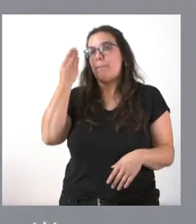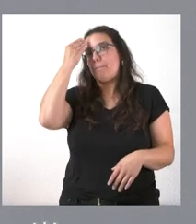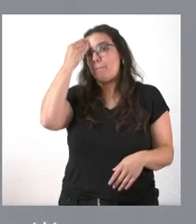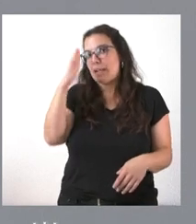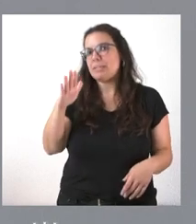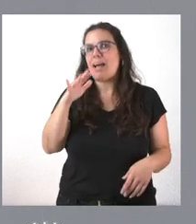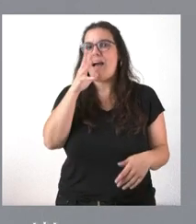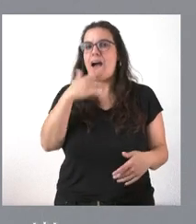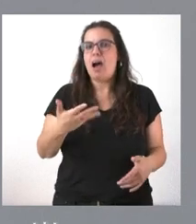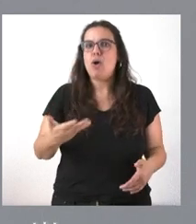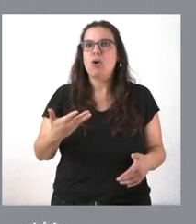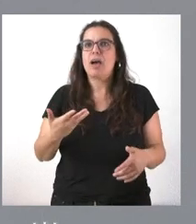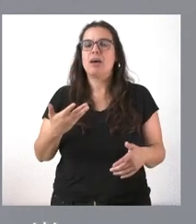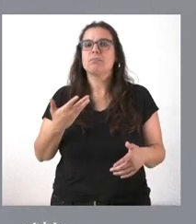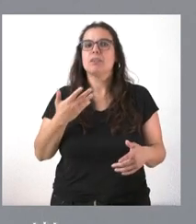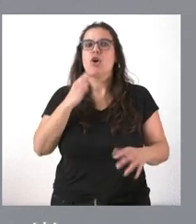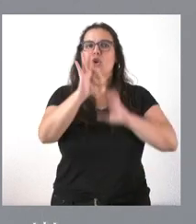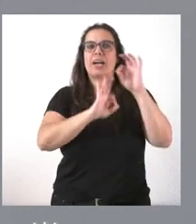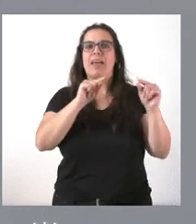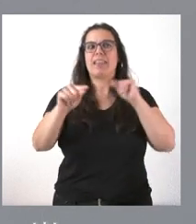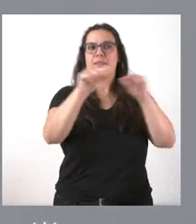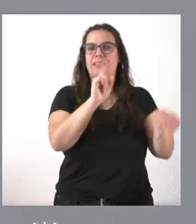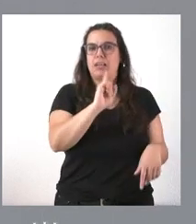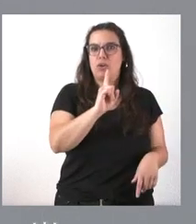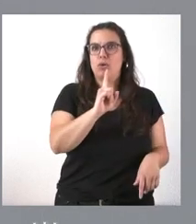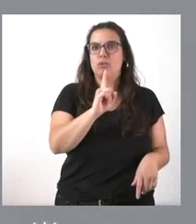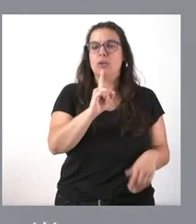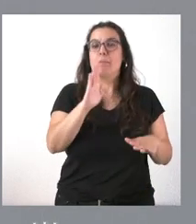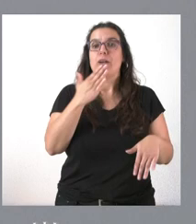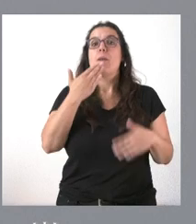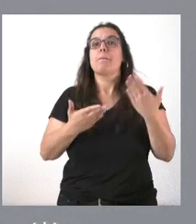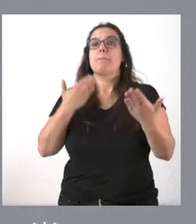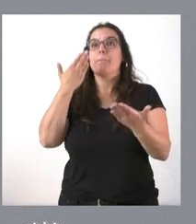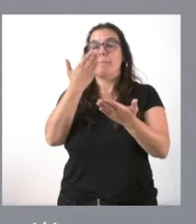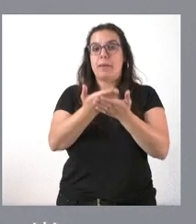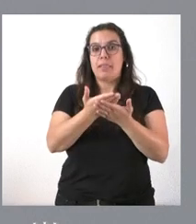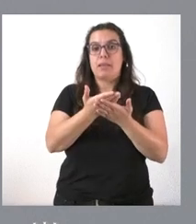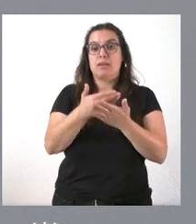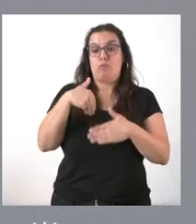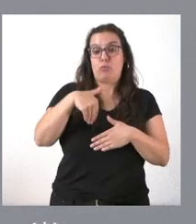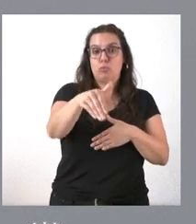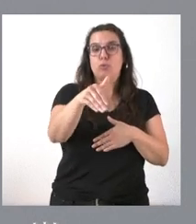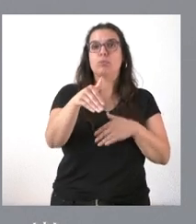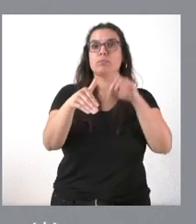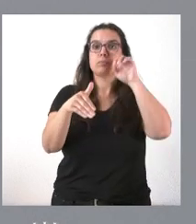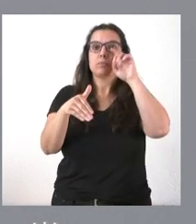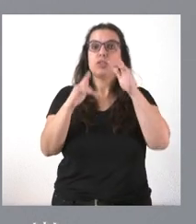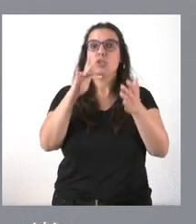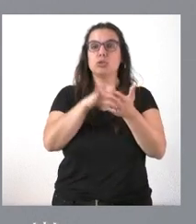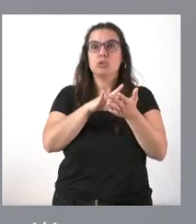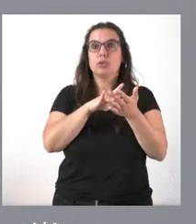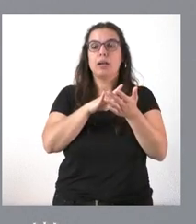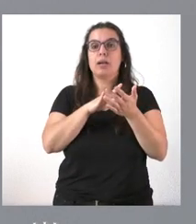pide en este momento la celebración de este debate pero que se celebre y lo va a pedir a ese efecto cuando llegue el momento en alguna de las primeras sesiones